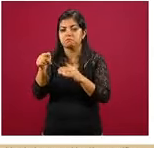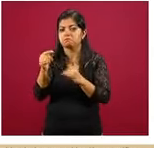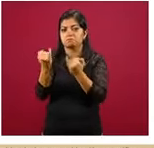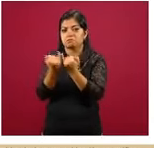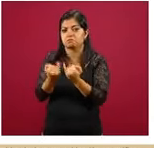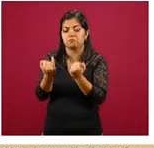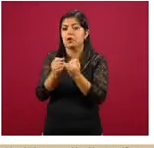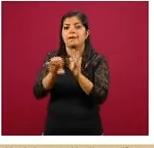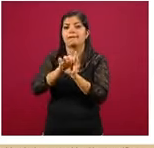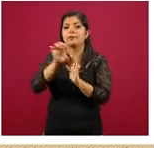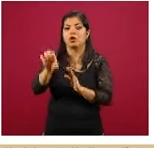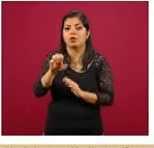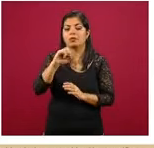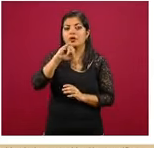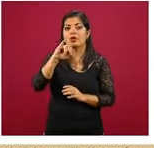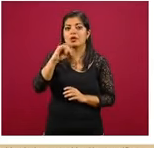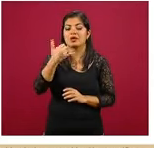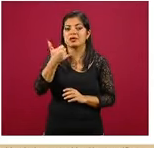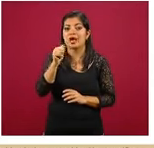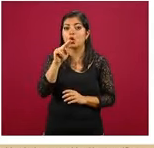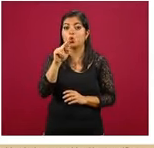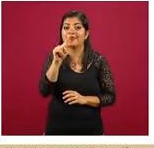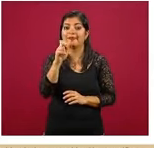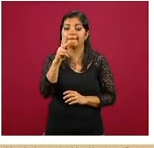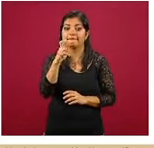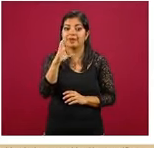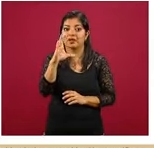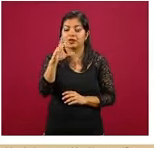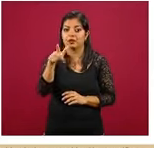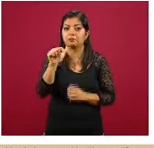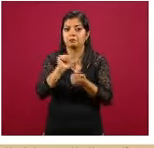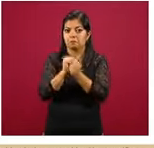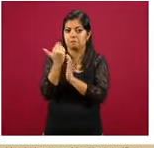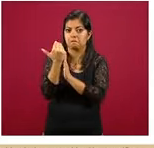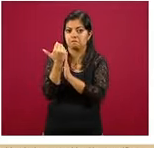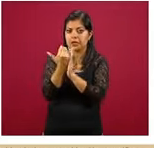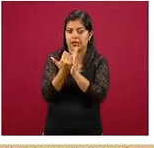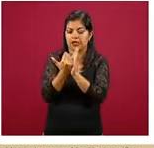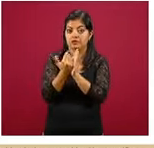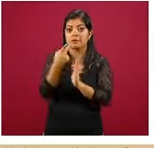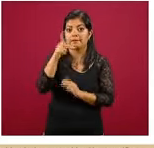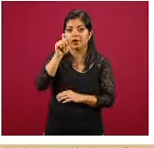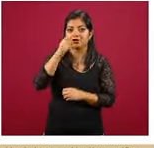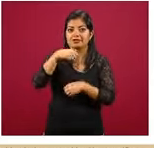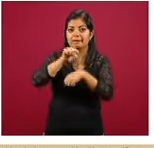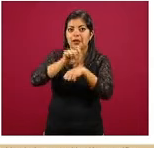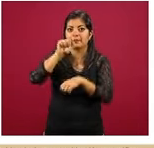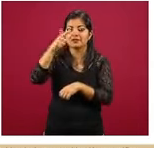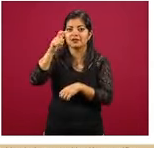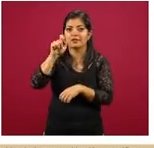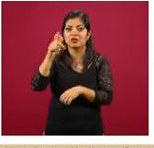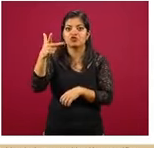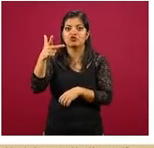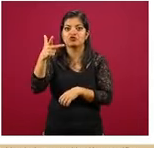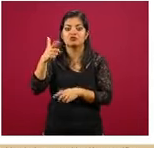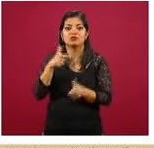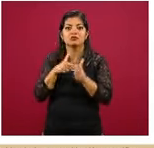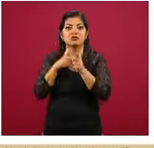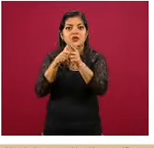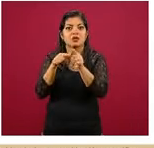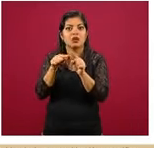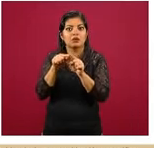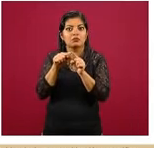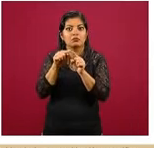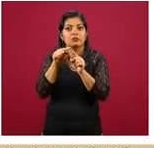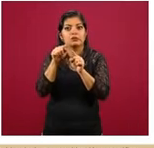el caso, por ejemplo, de Yautepec, en donde sí tuvo una menor intensidad, pero entre la 27 y la 28 continúa esta